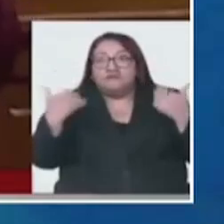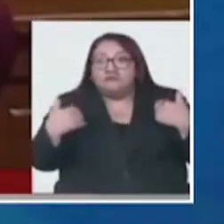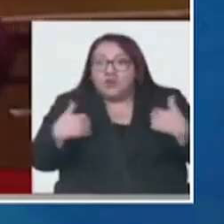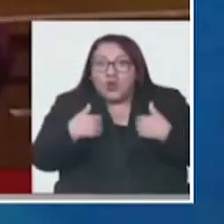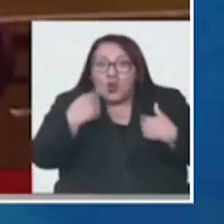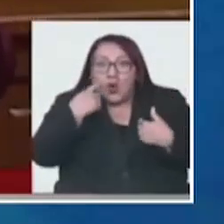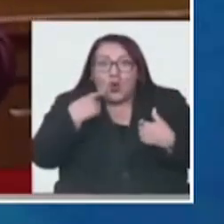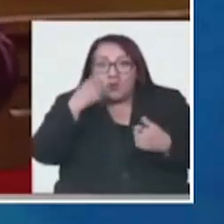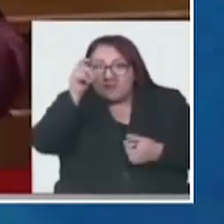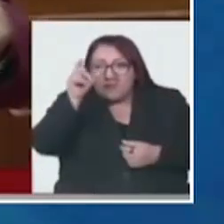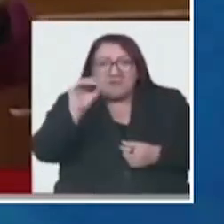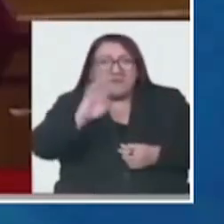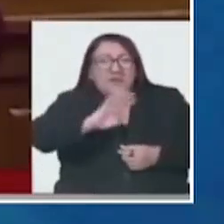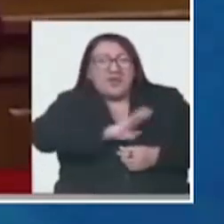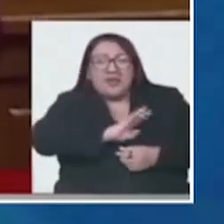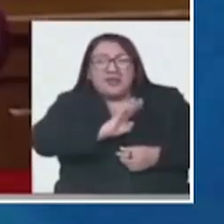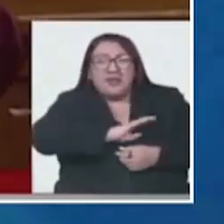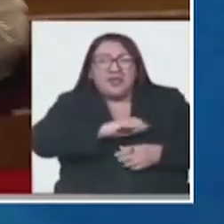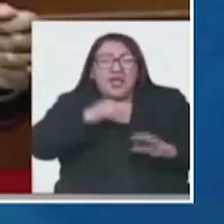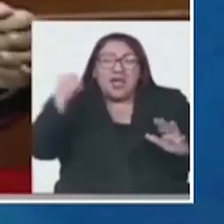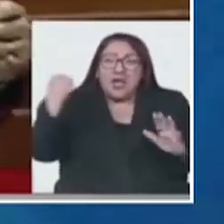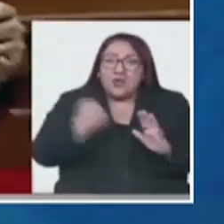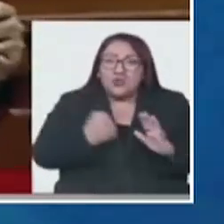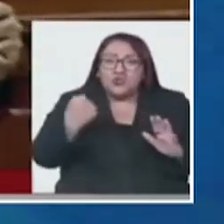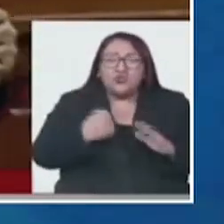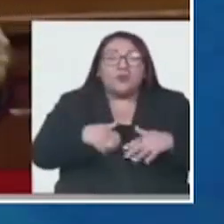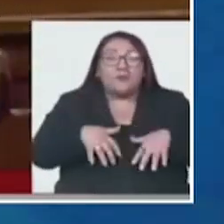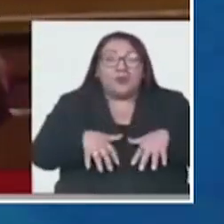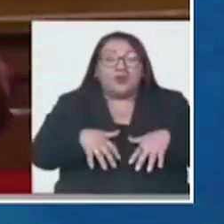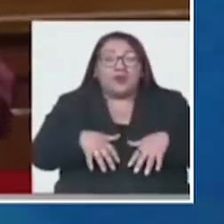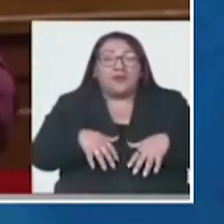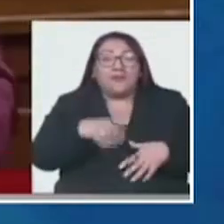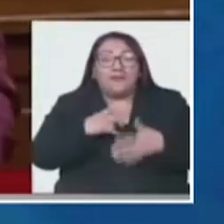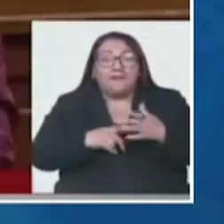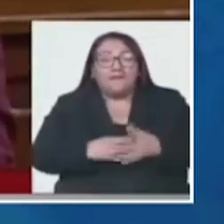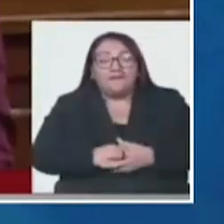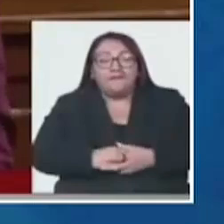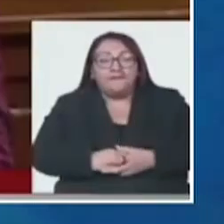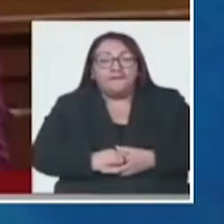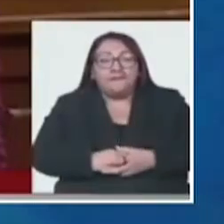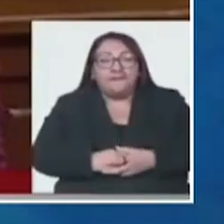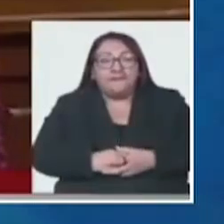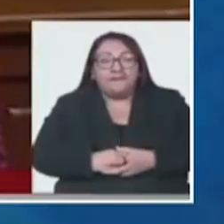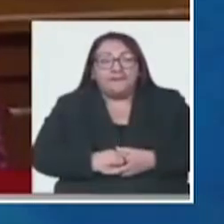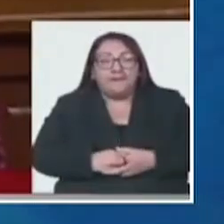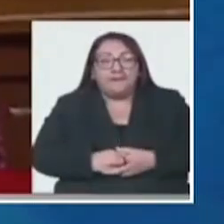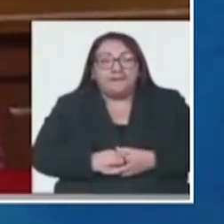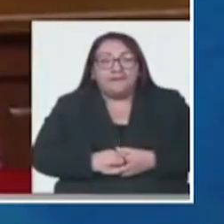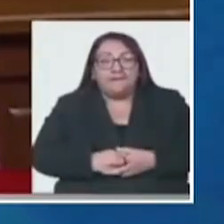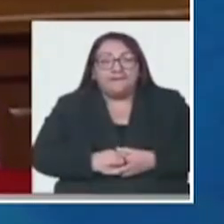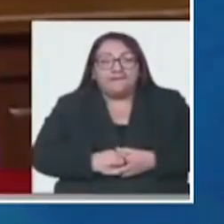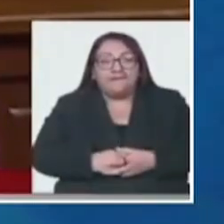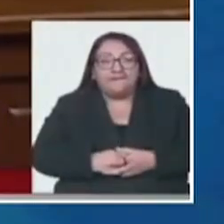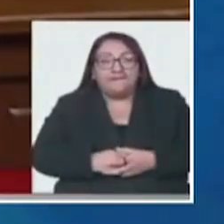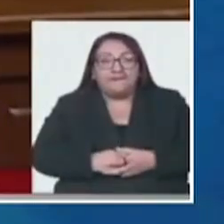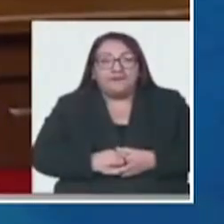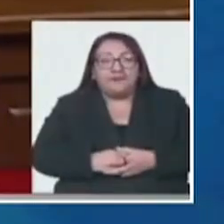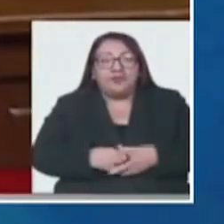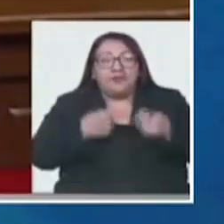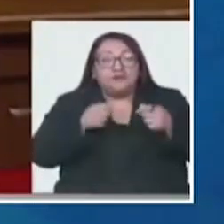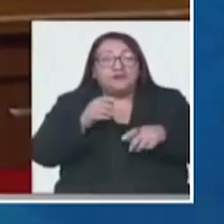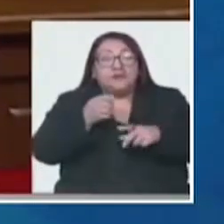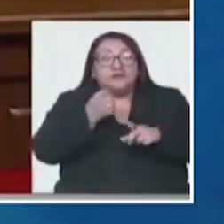el día a día tratando de hacer que nuestros sueldos alcancen para lo que necesitamos en nuestras familias.